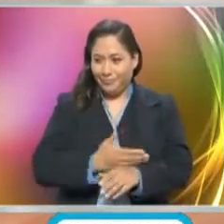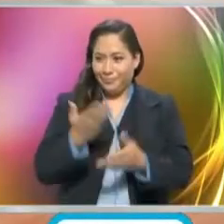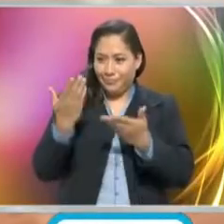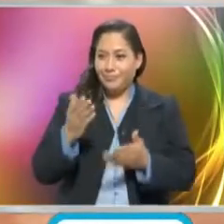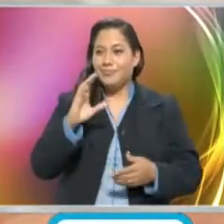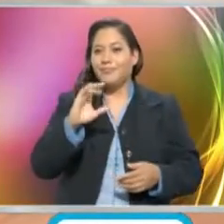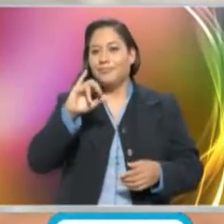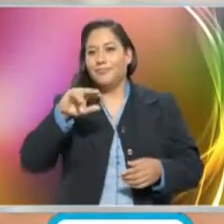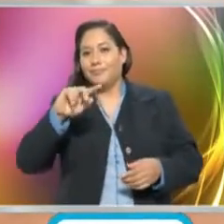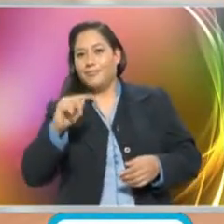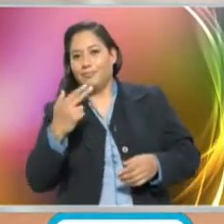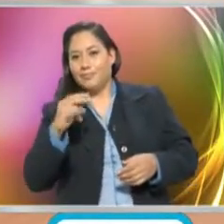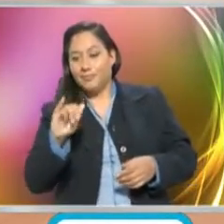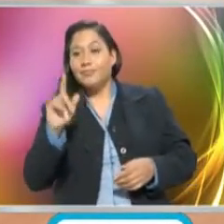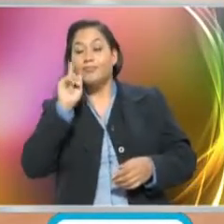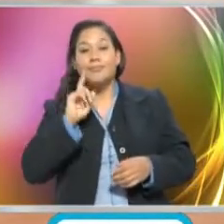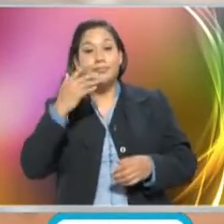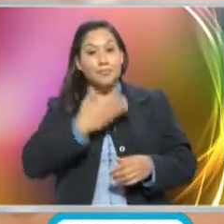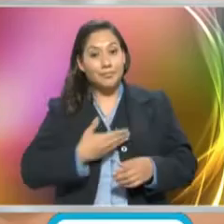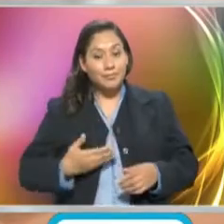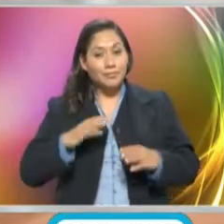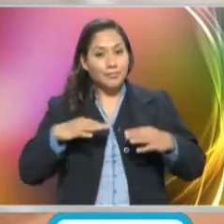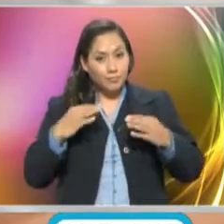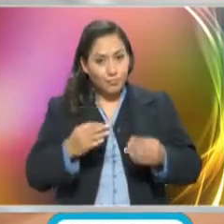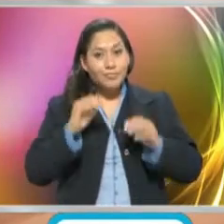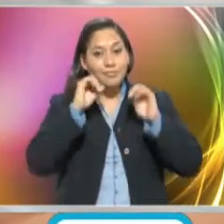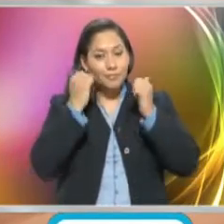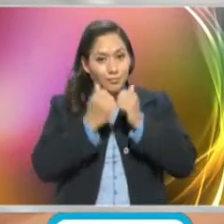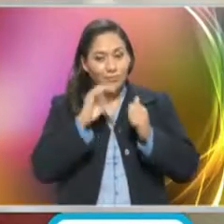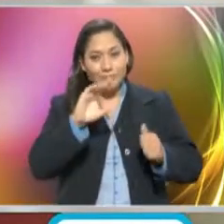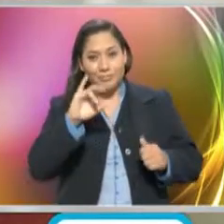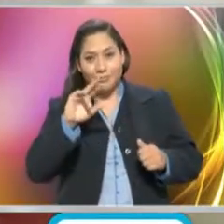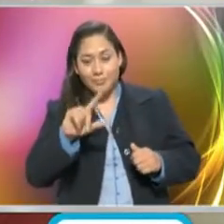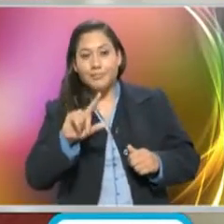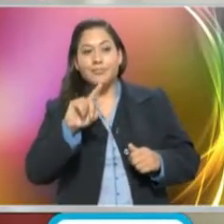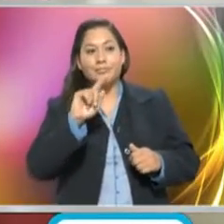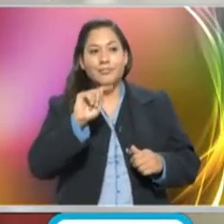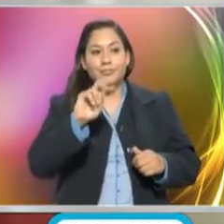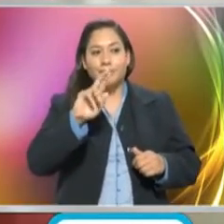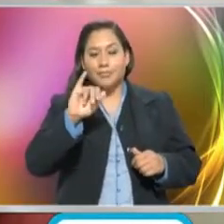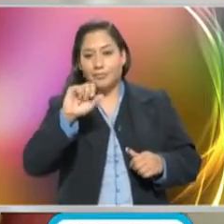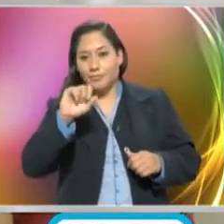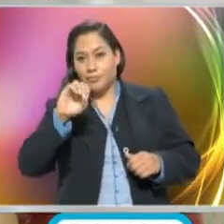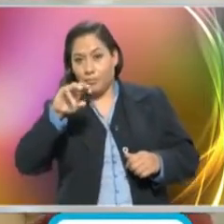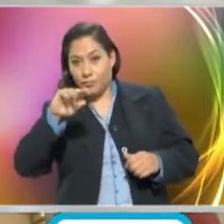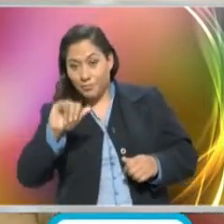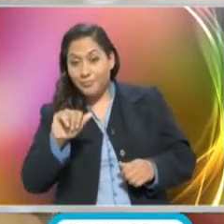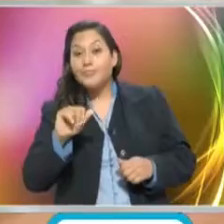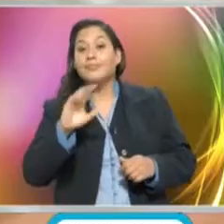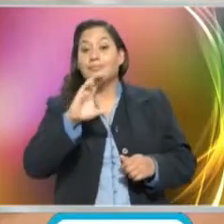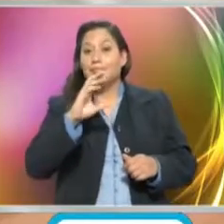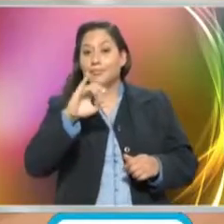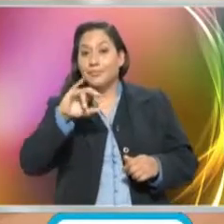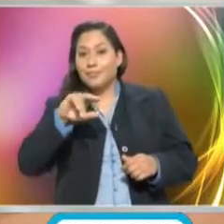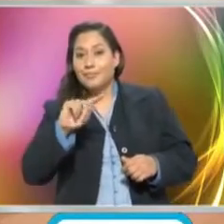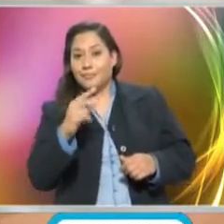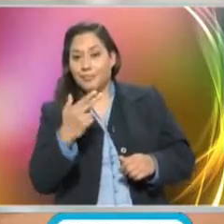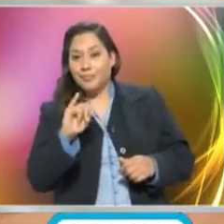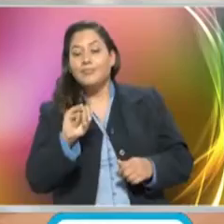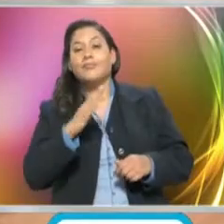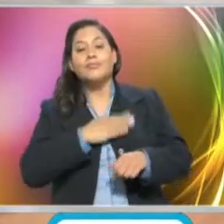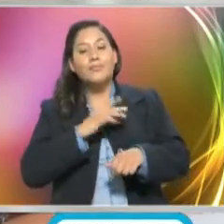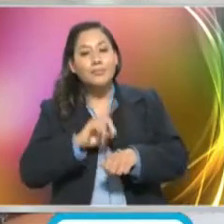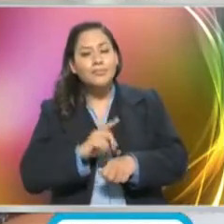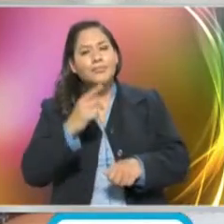acompaña Cintia Laurel, quien es presidenta y fundadora de la Asociación Civil Trisomía 21. Cintia, muy buenos días tenerte nuevamente